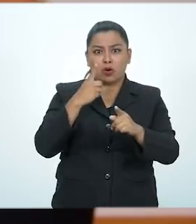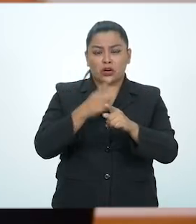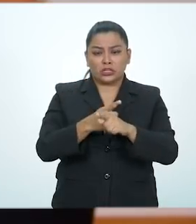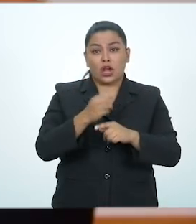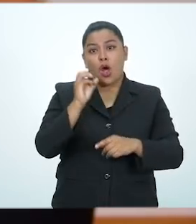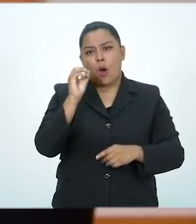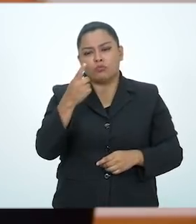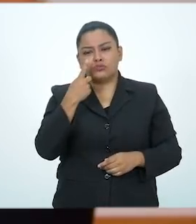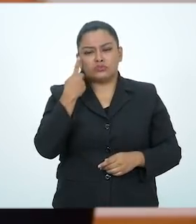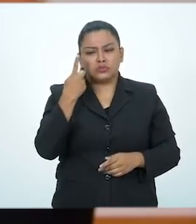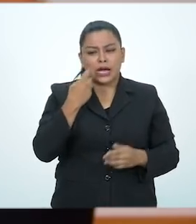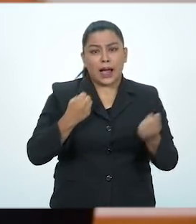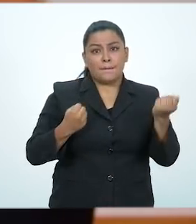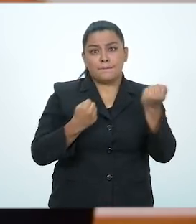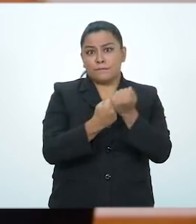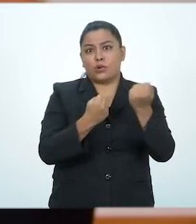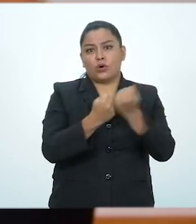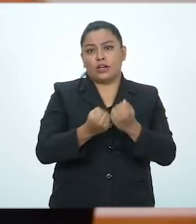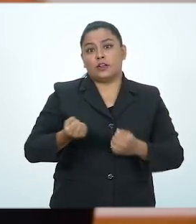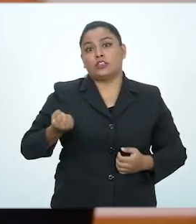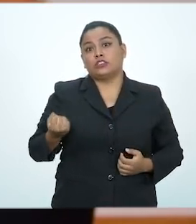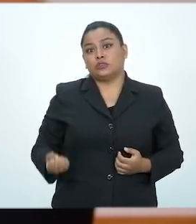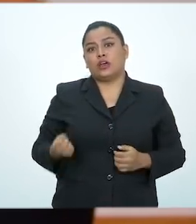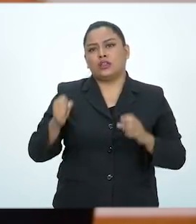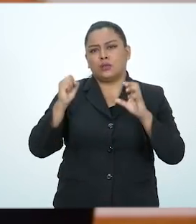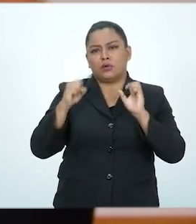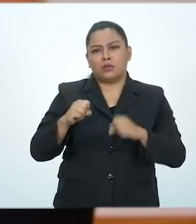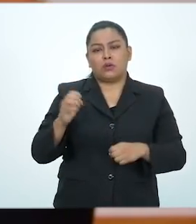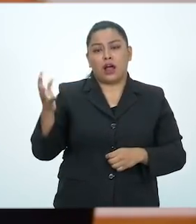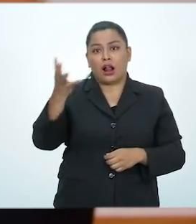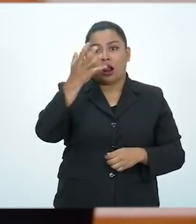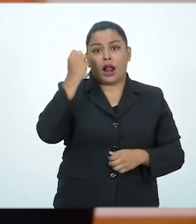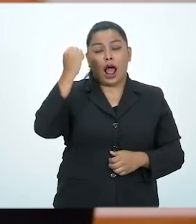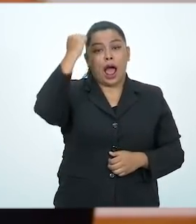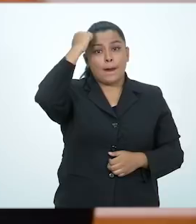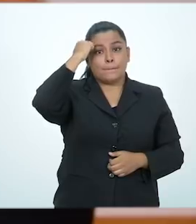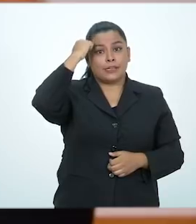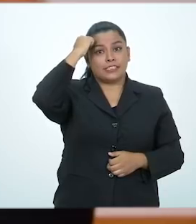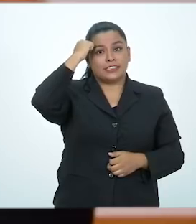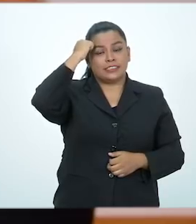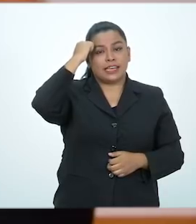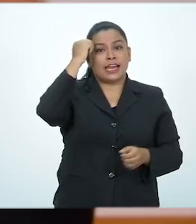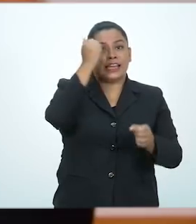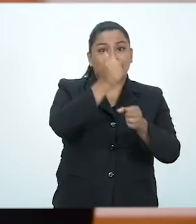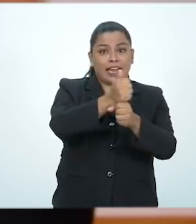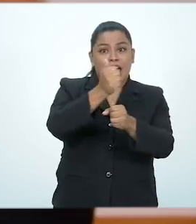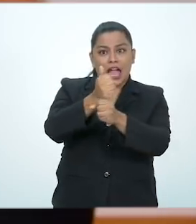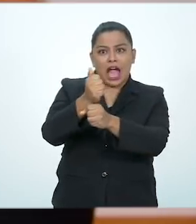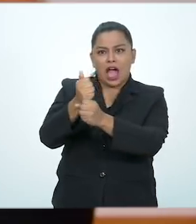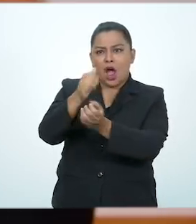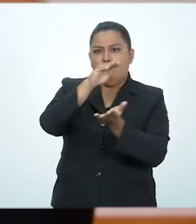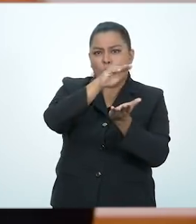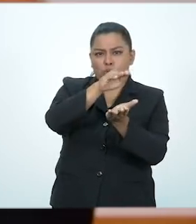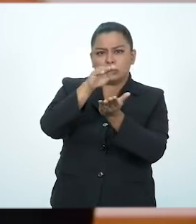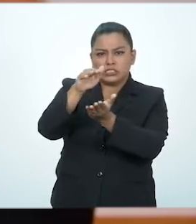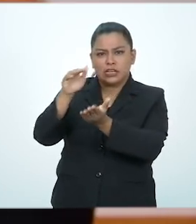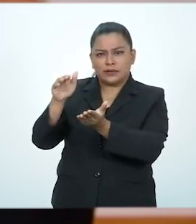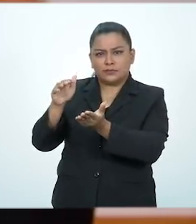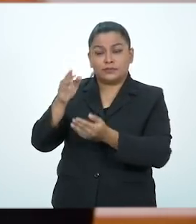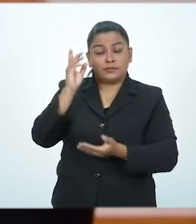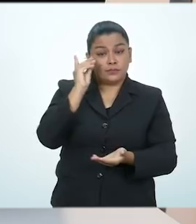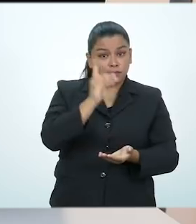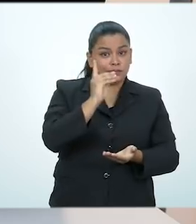el apoyo que necesita el estudiante para alcanzar los aprendizajes esperados en cada unidad didáctica.